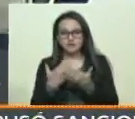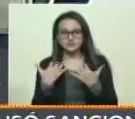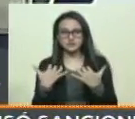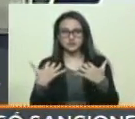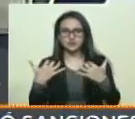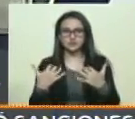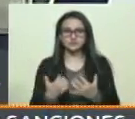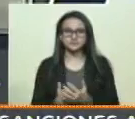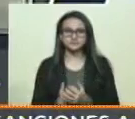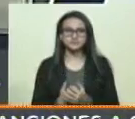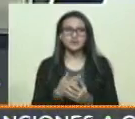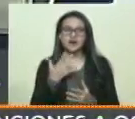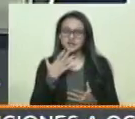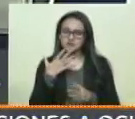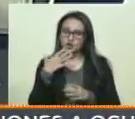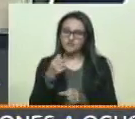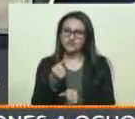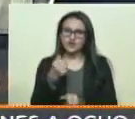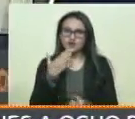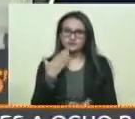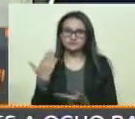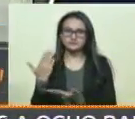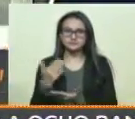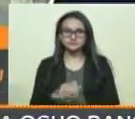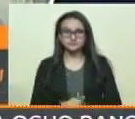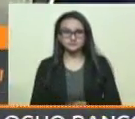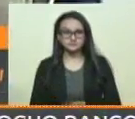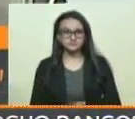ministro, por haber confiado en nosotros.